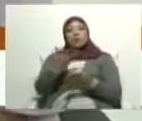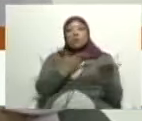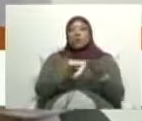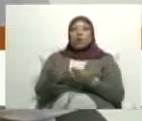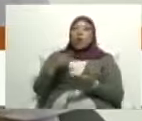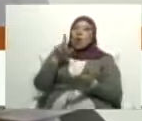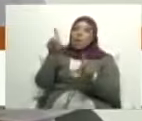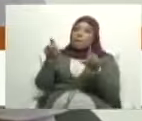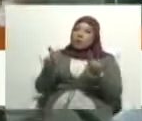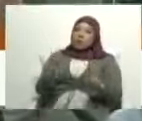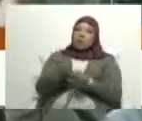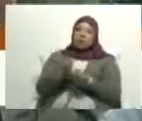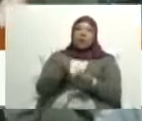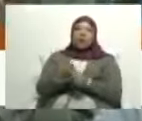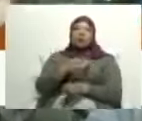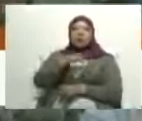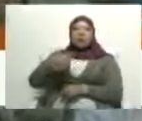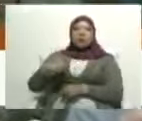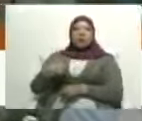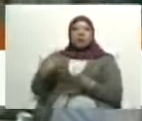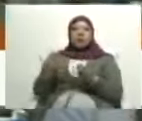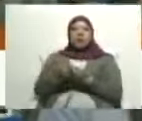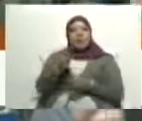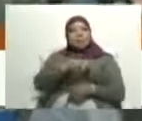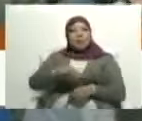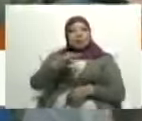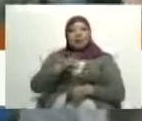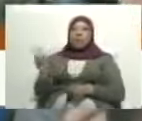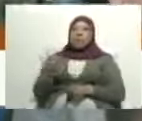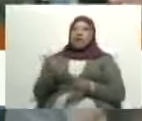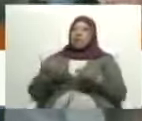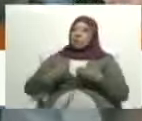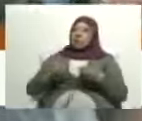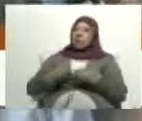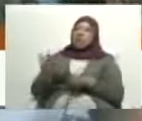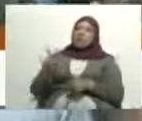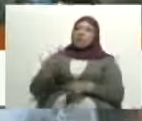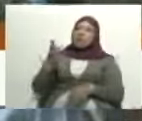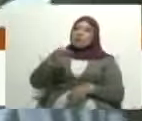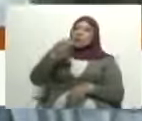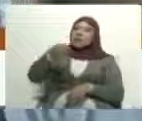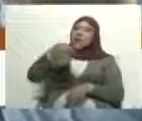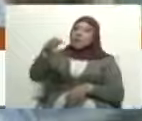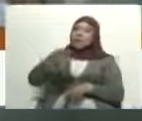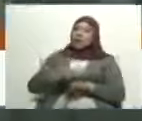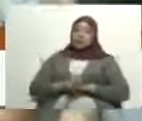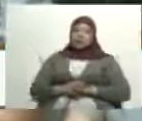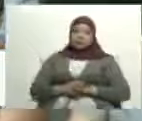propuestas y decir, con la gran misión, ¡viva Venezuela por siempre!